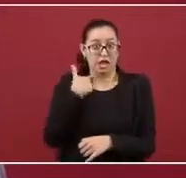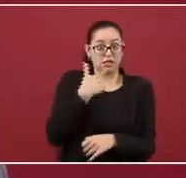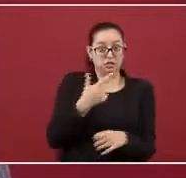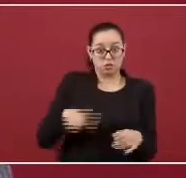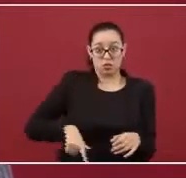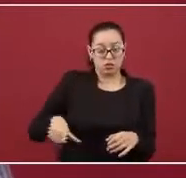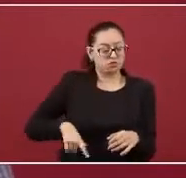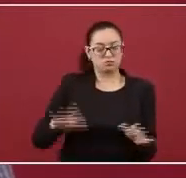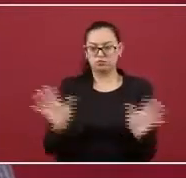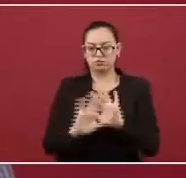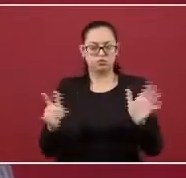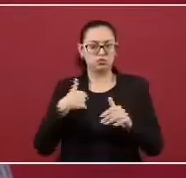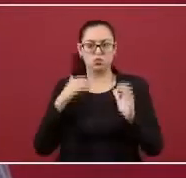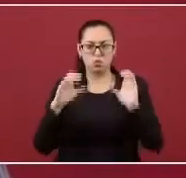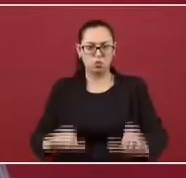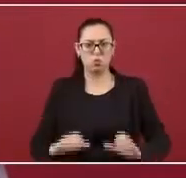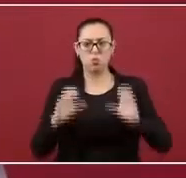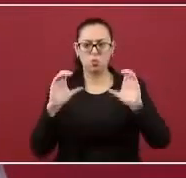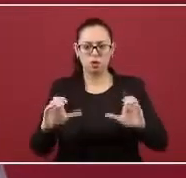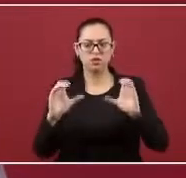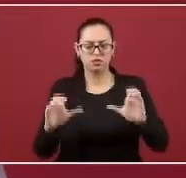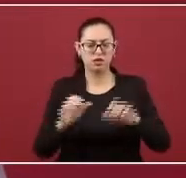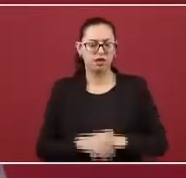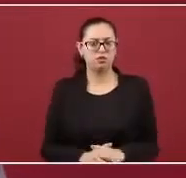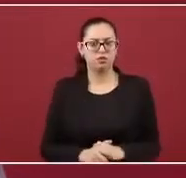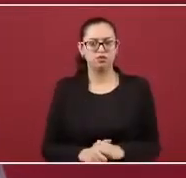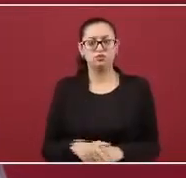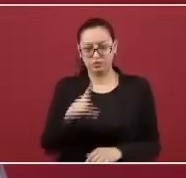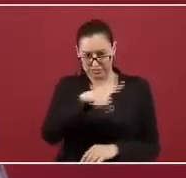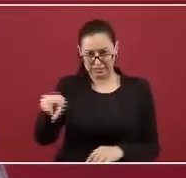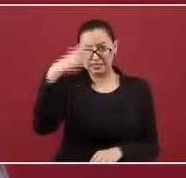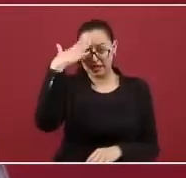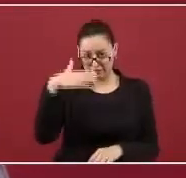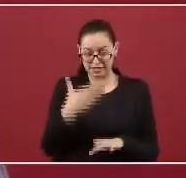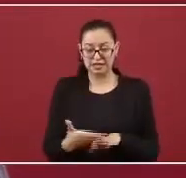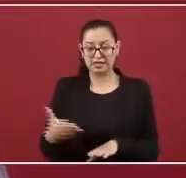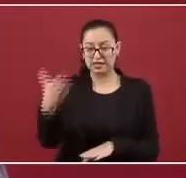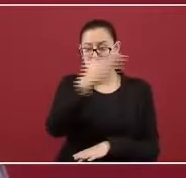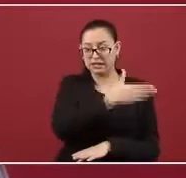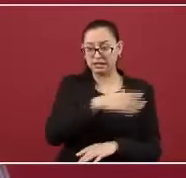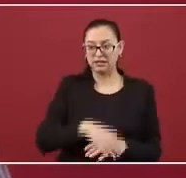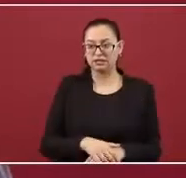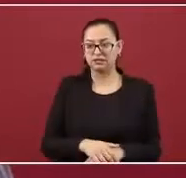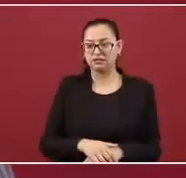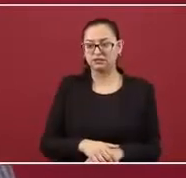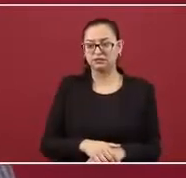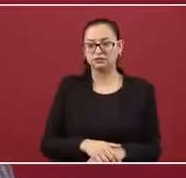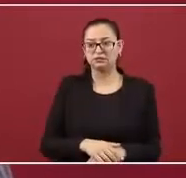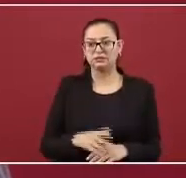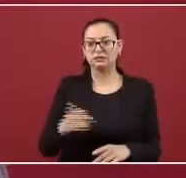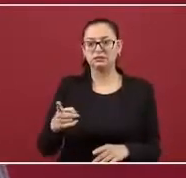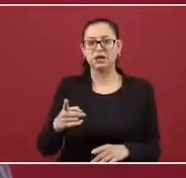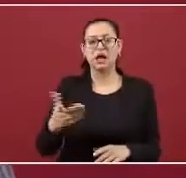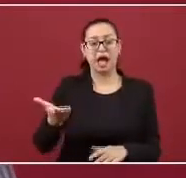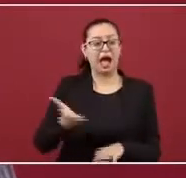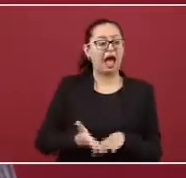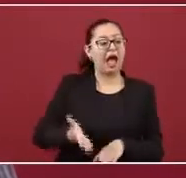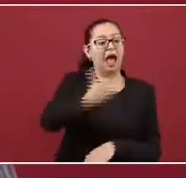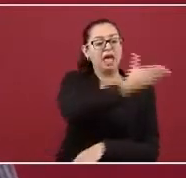eso. ¿Saben qué hacían antes? Presidente, él a usted sí le planteó la renuncia. En el